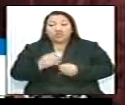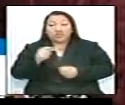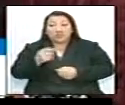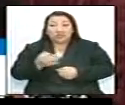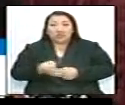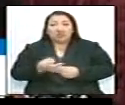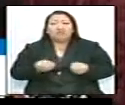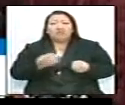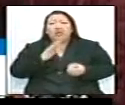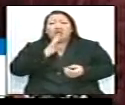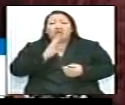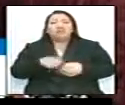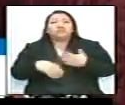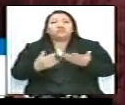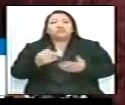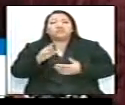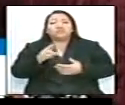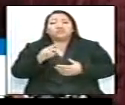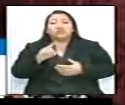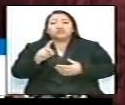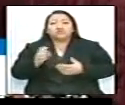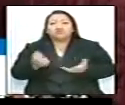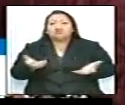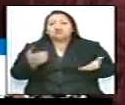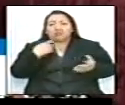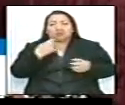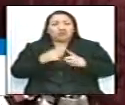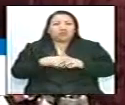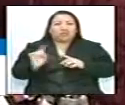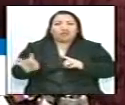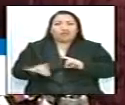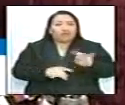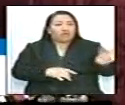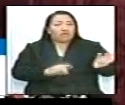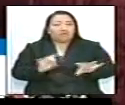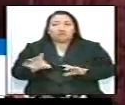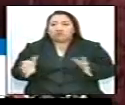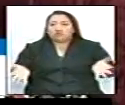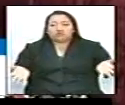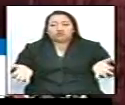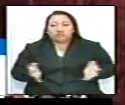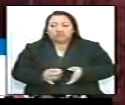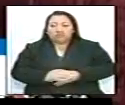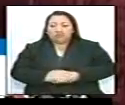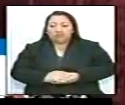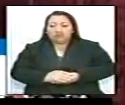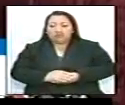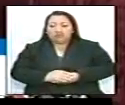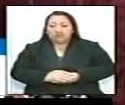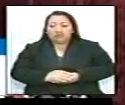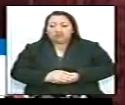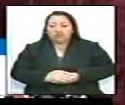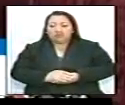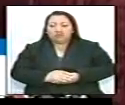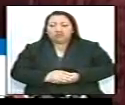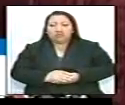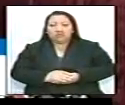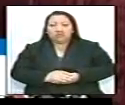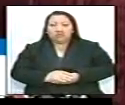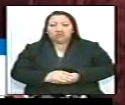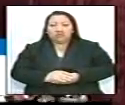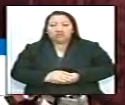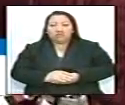qué hablamos de un posible fraude? Creo que hay contradicciones ahí. Y otra cosa a la que quisiera